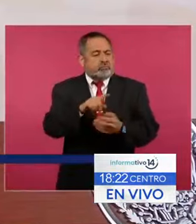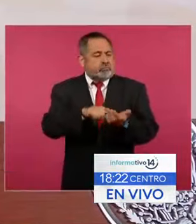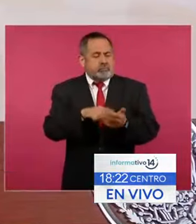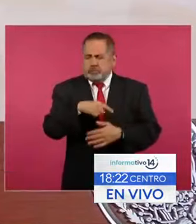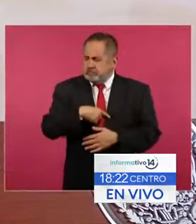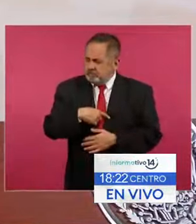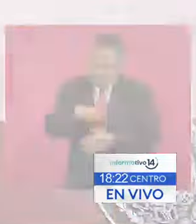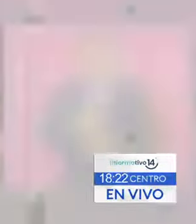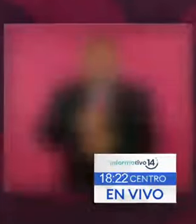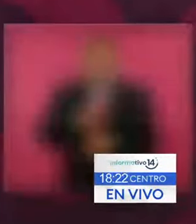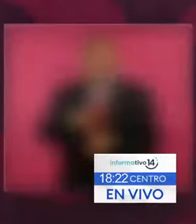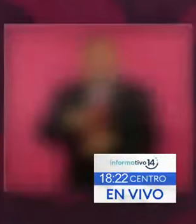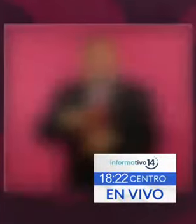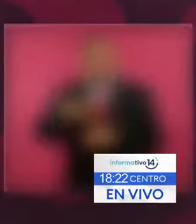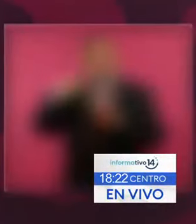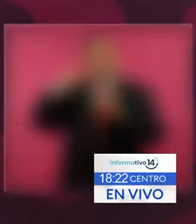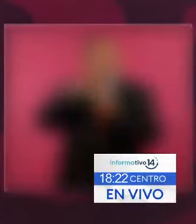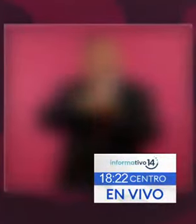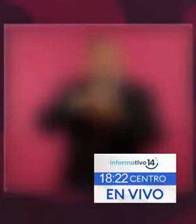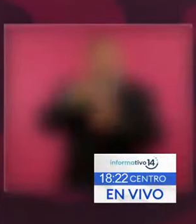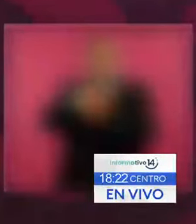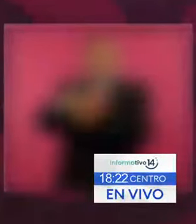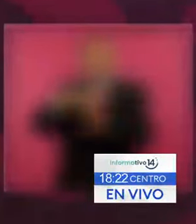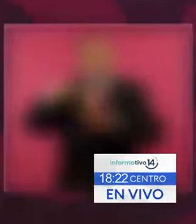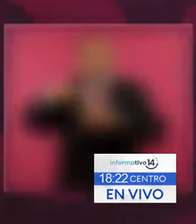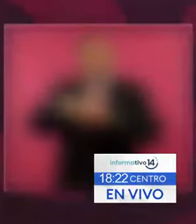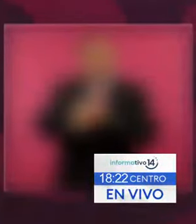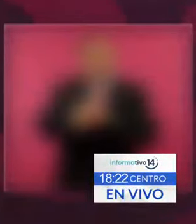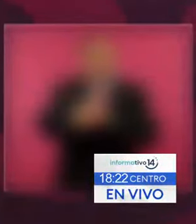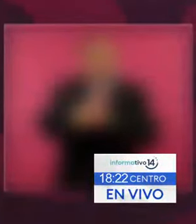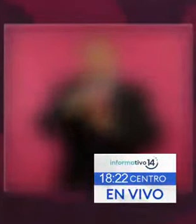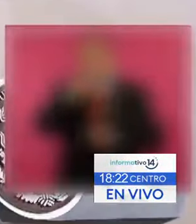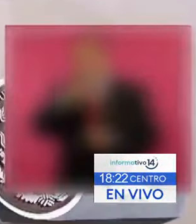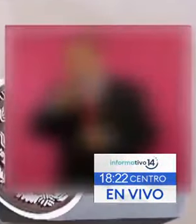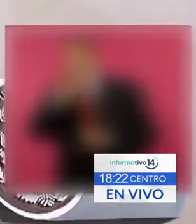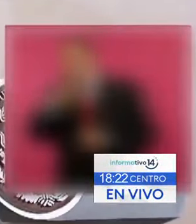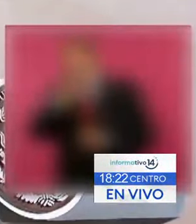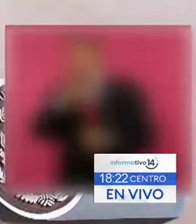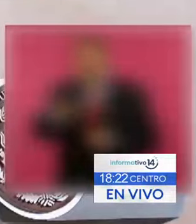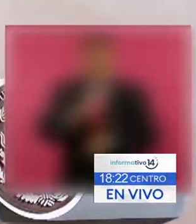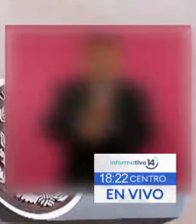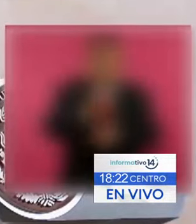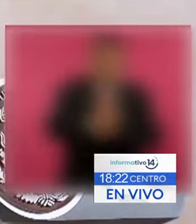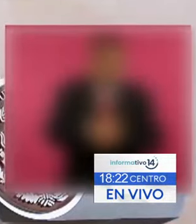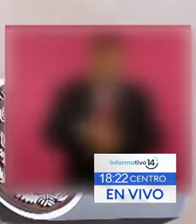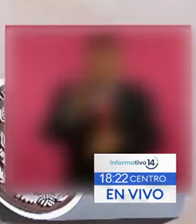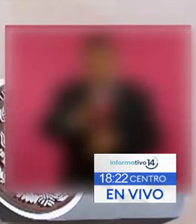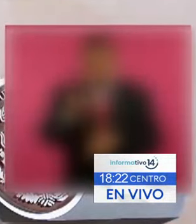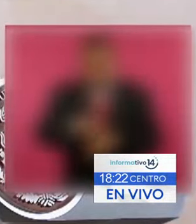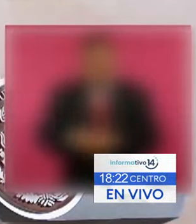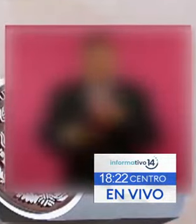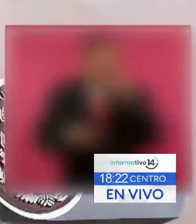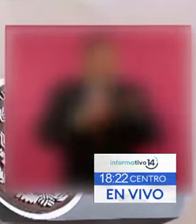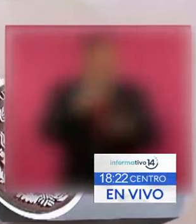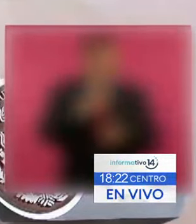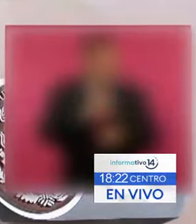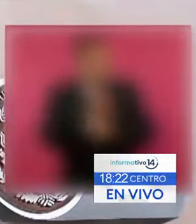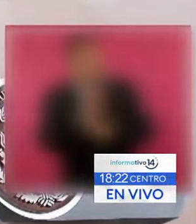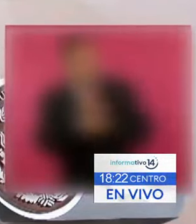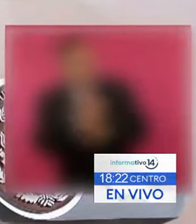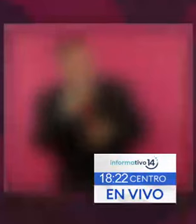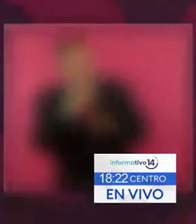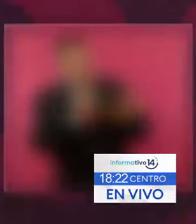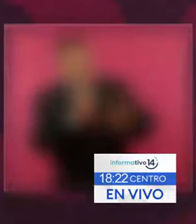impuestos. Y hablando de empresarios, el presidente López Obrador explicó por qué no realizaría en